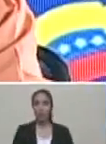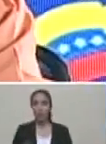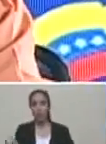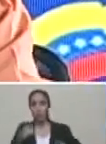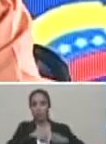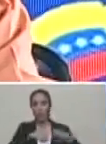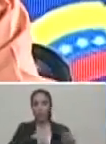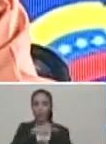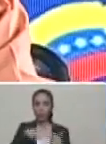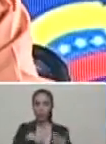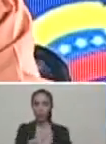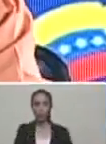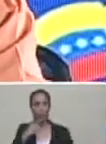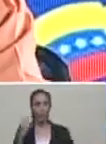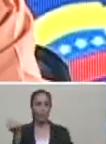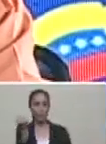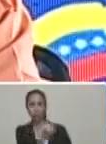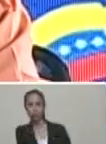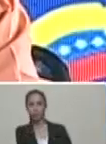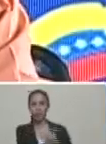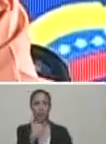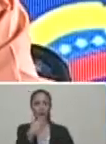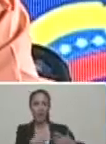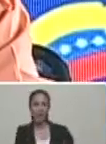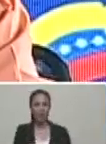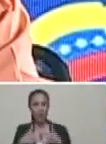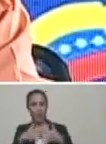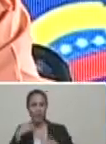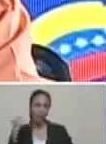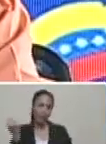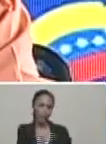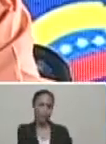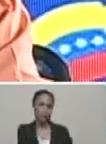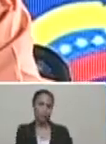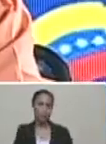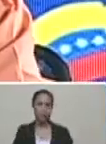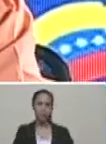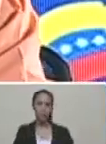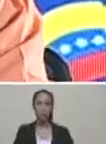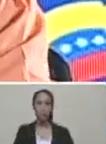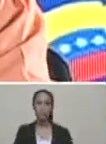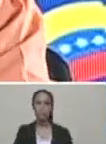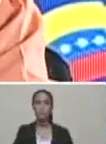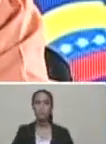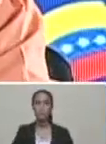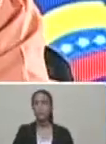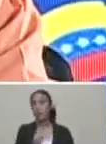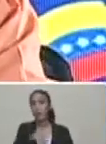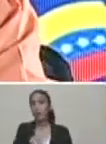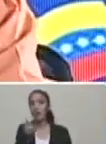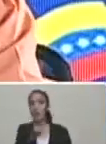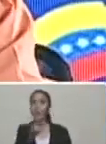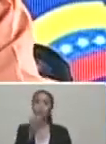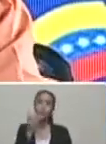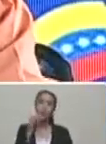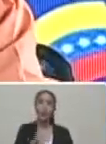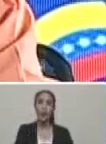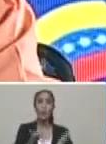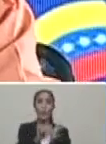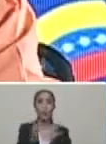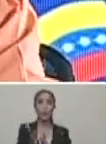En abril derrotamos al imperialismo en su invasión por Bahía de Cochino, por Girón. Y en Venezuela, en